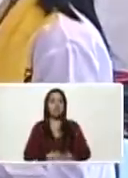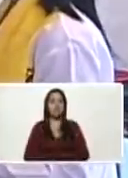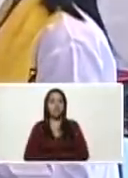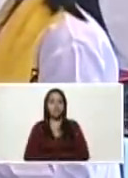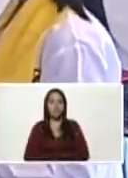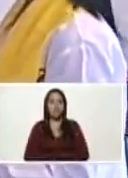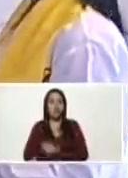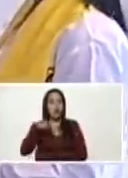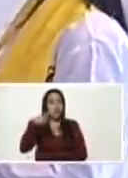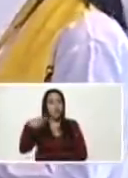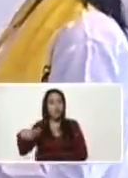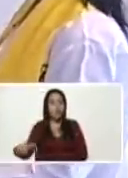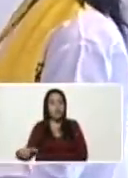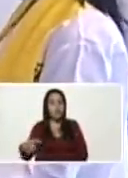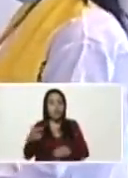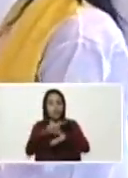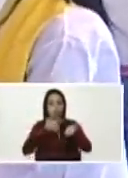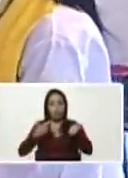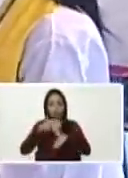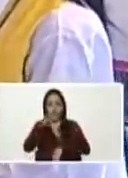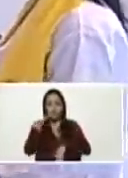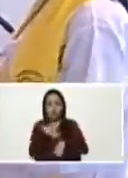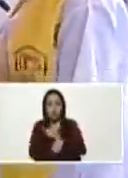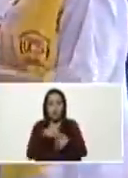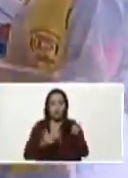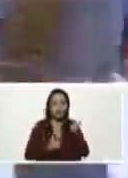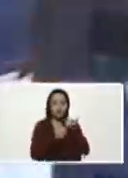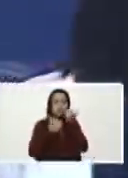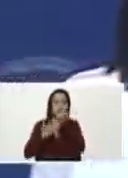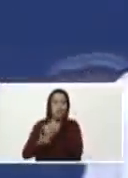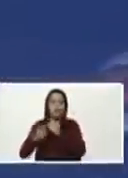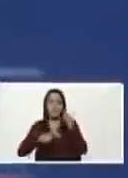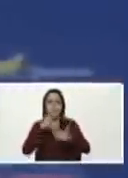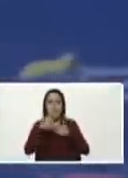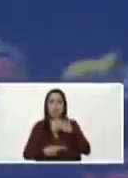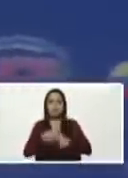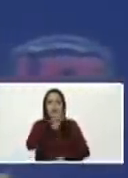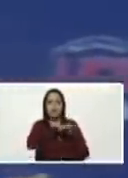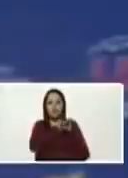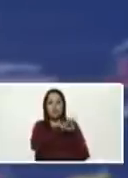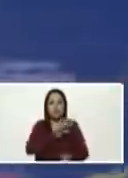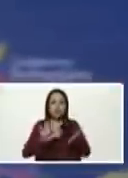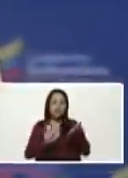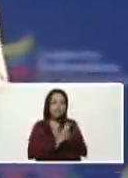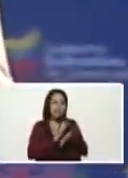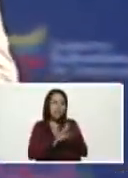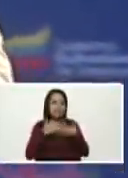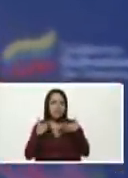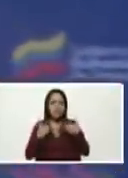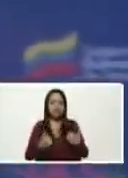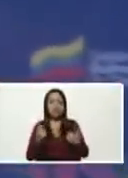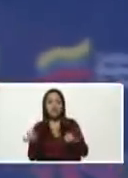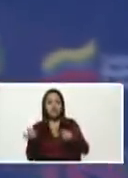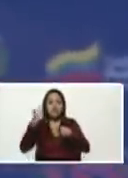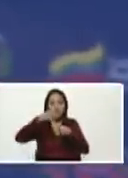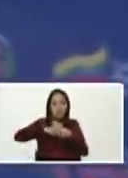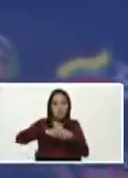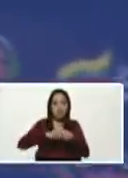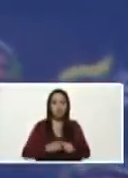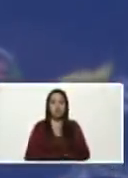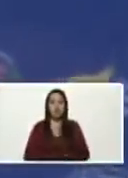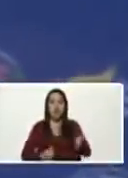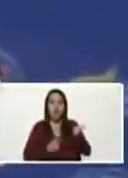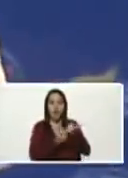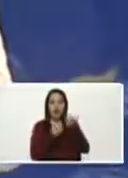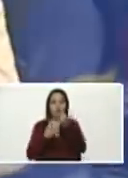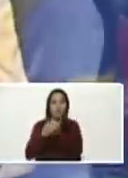Nacional para reforzar cada uno de los programas sociales en materia de salud, y allí está incluida el apoyo